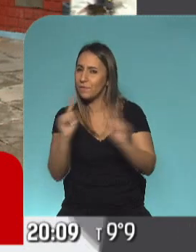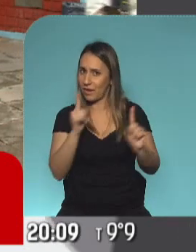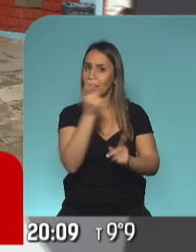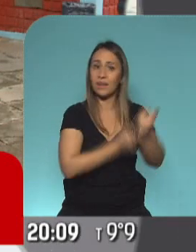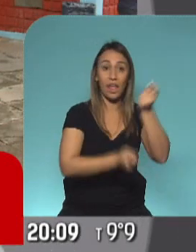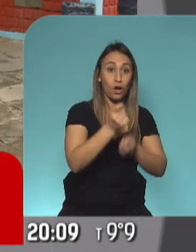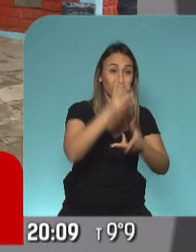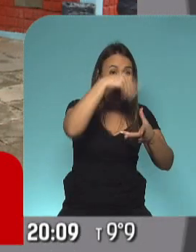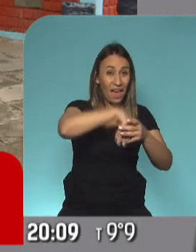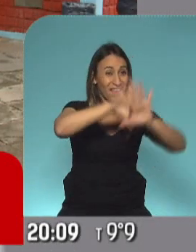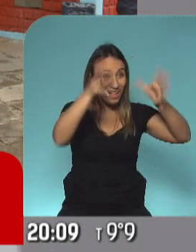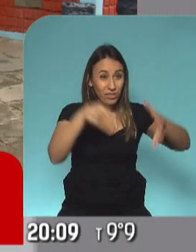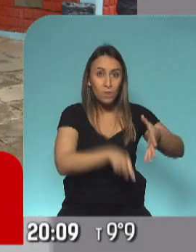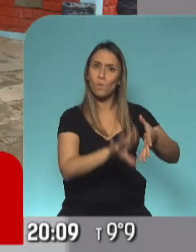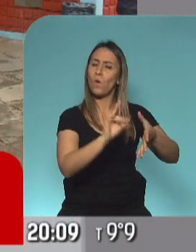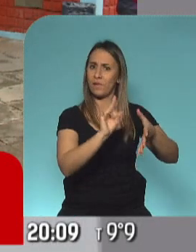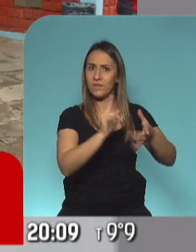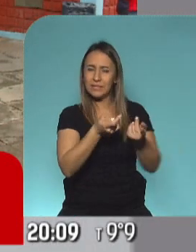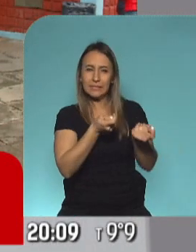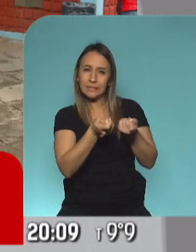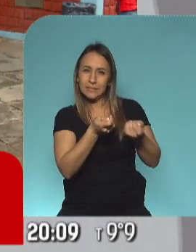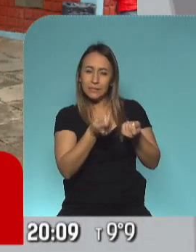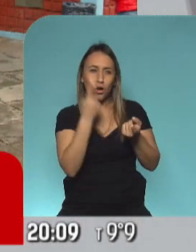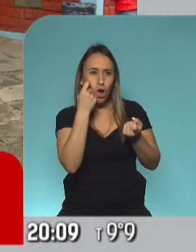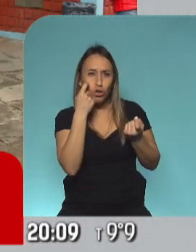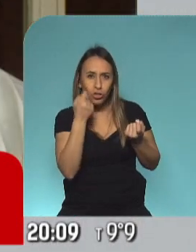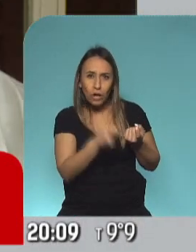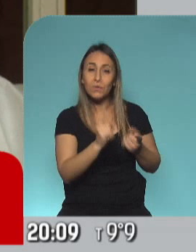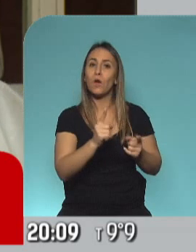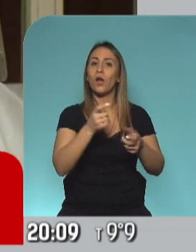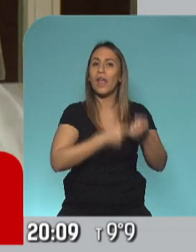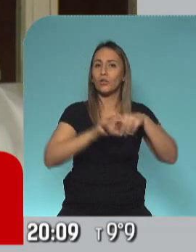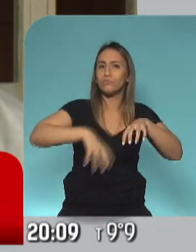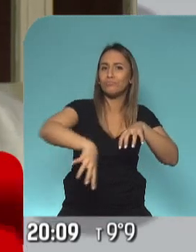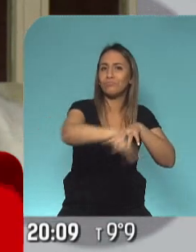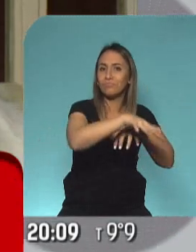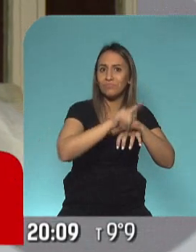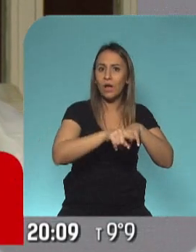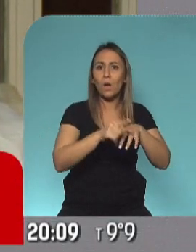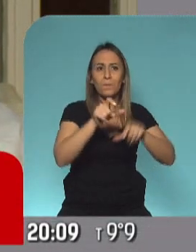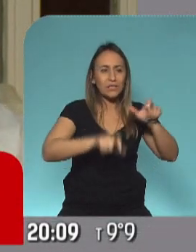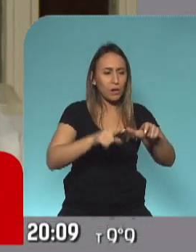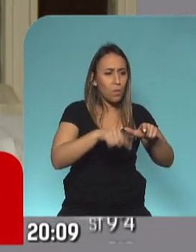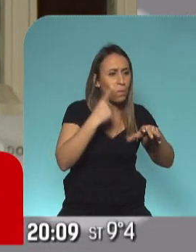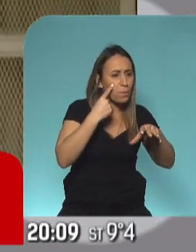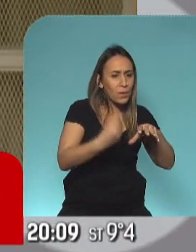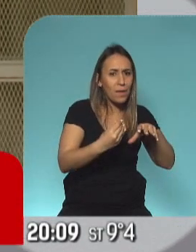Dentro de los comercios es difícil medir en los comercios de cercanía dónde vive cada uno, dónde vive